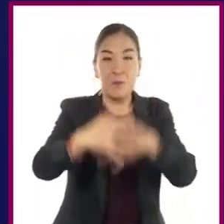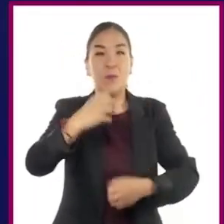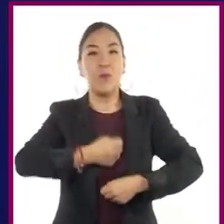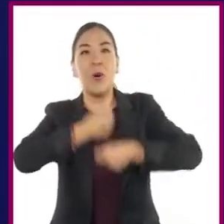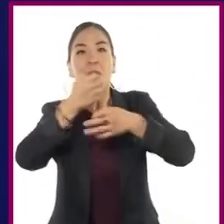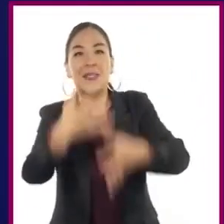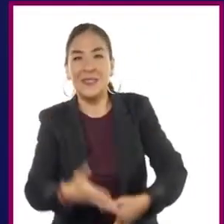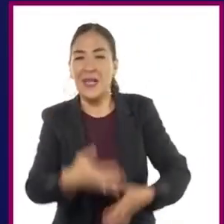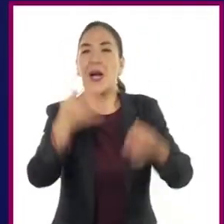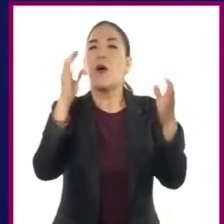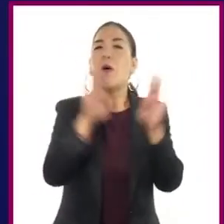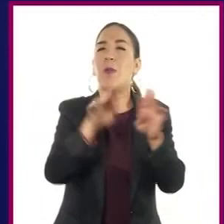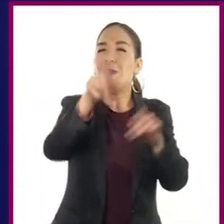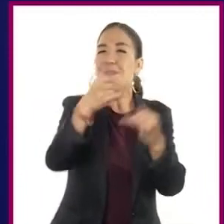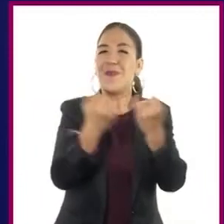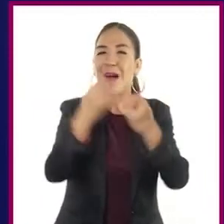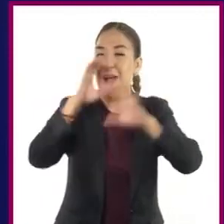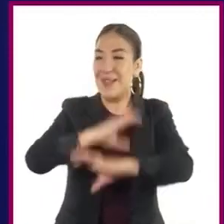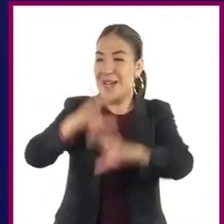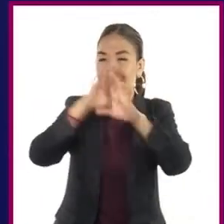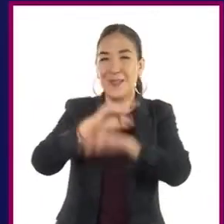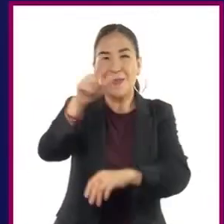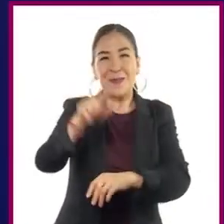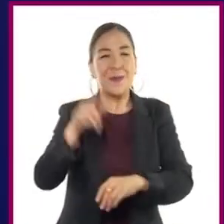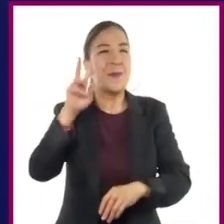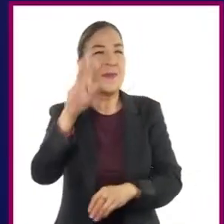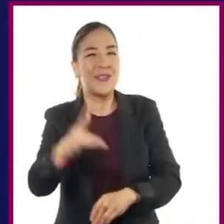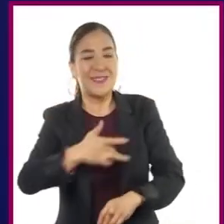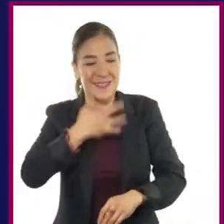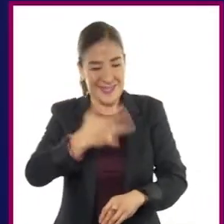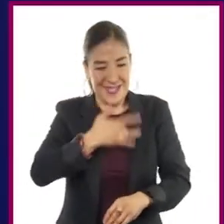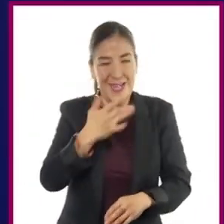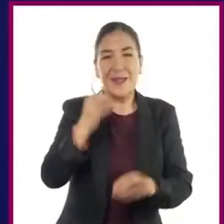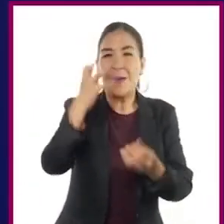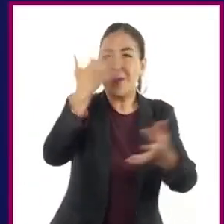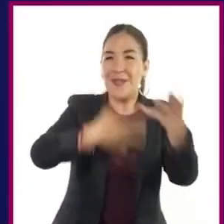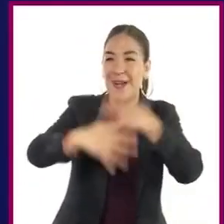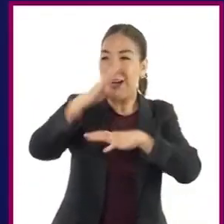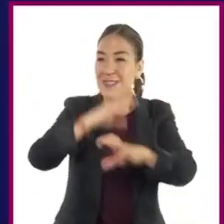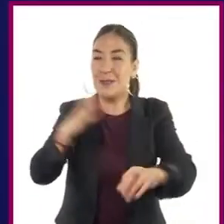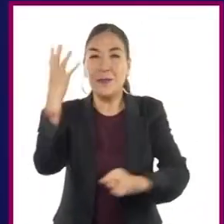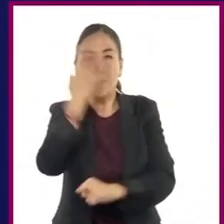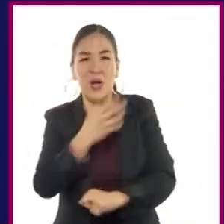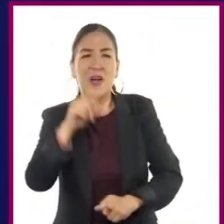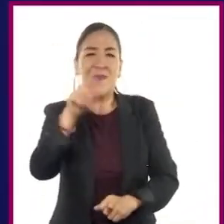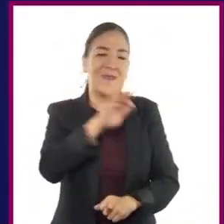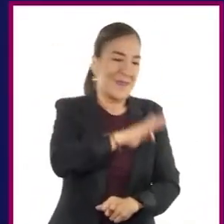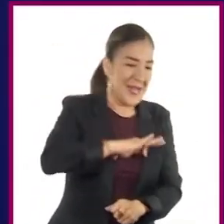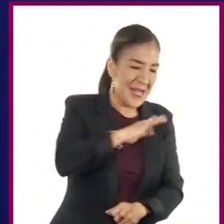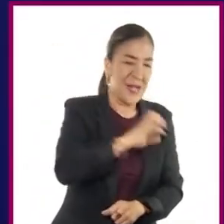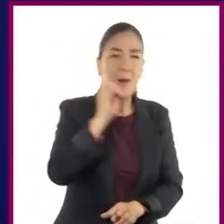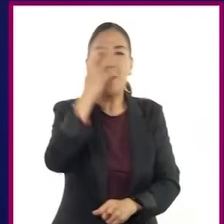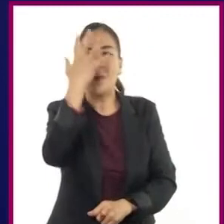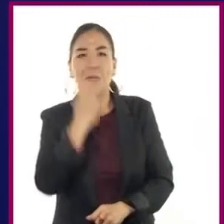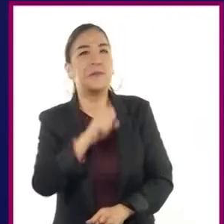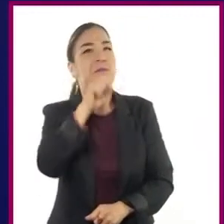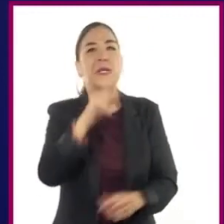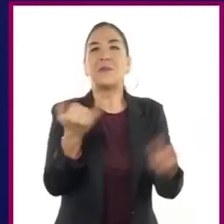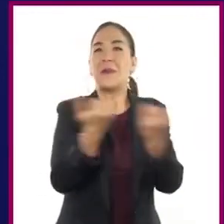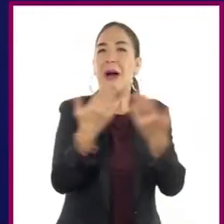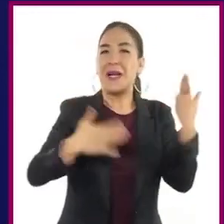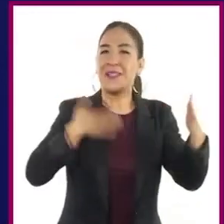cuando escuchamos una canción que nos gusta mucho y que nos puede poner felices o tristes, pero de la misma manera la